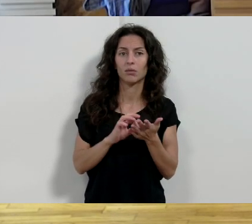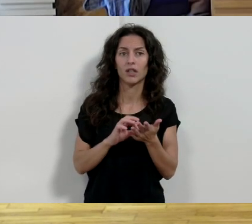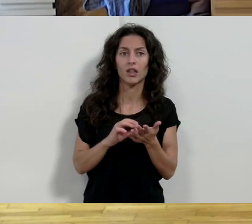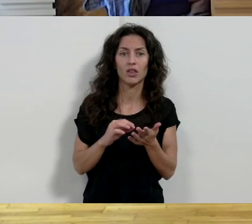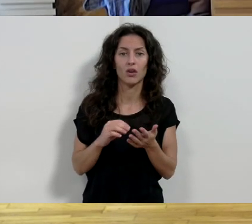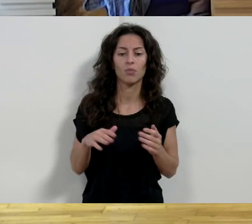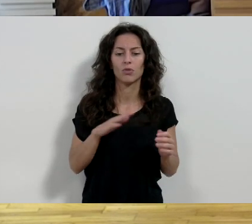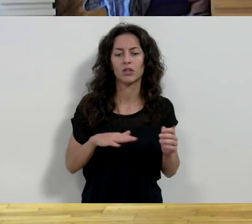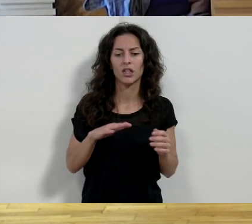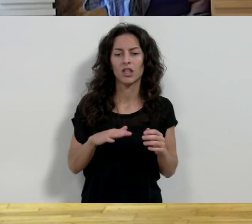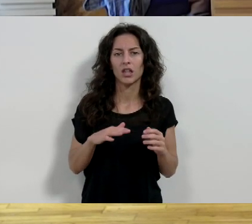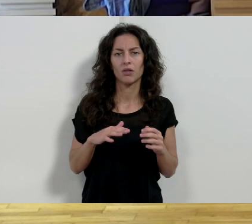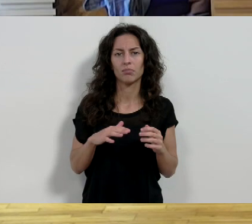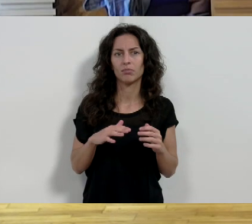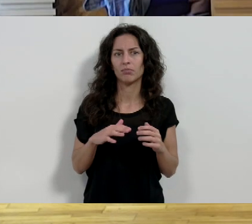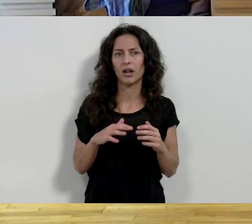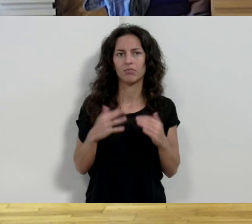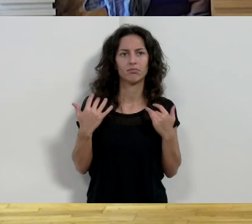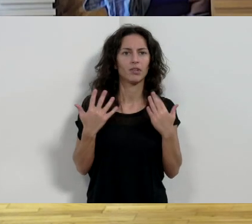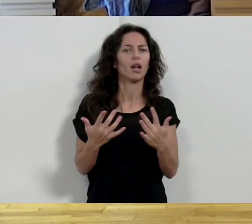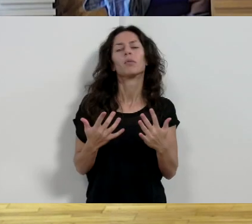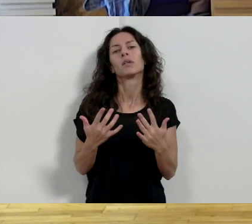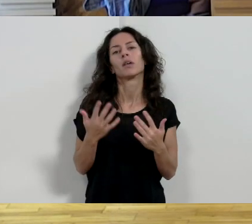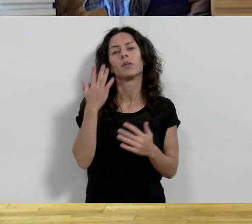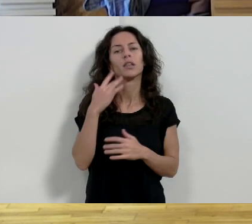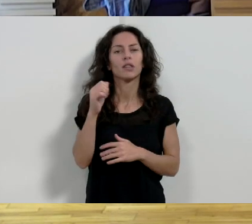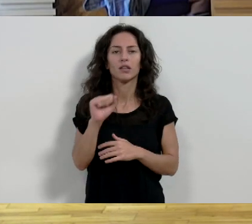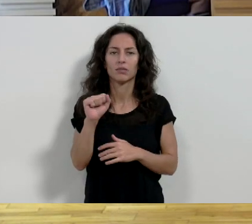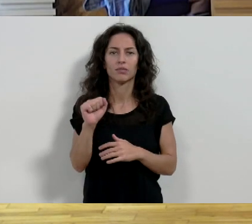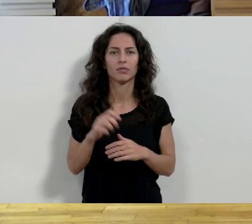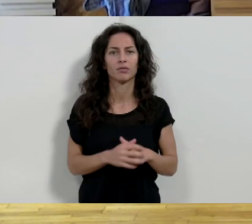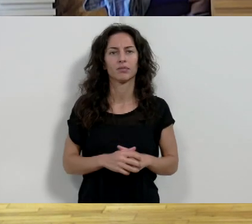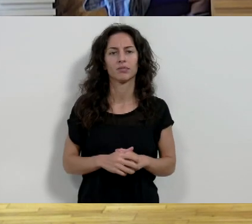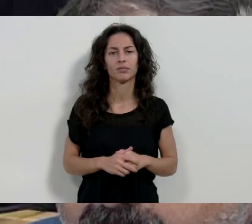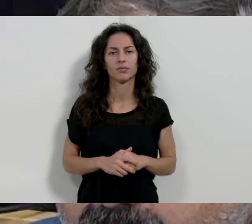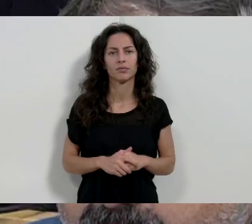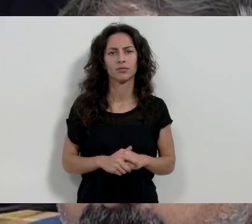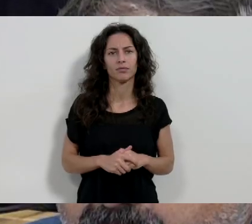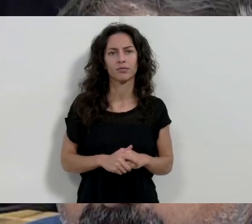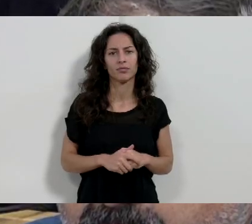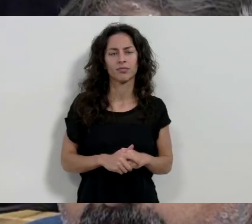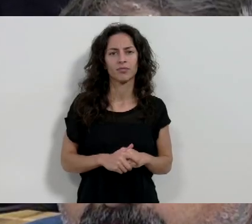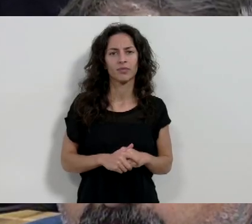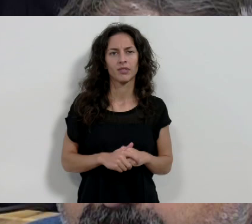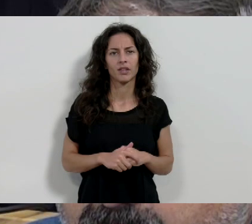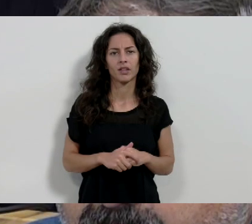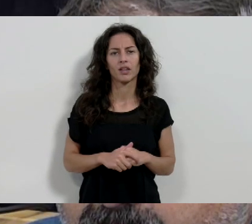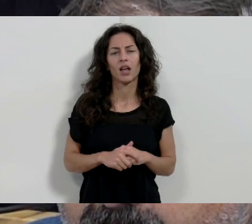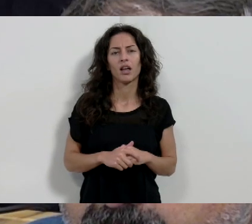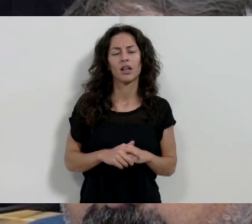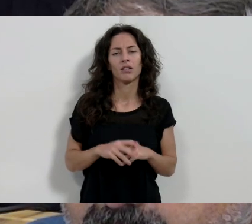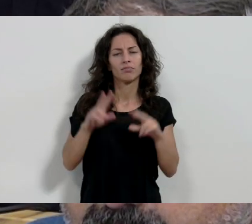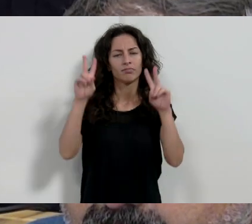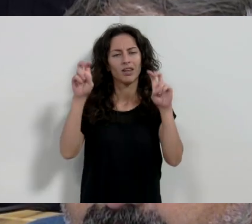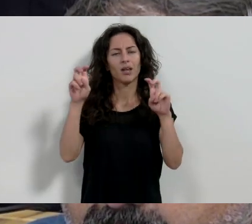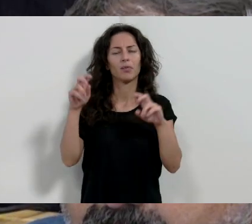hacemos actuaciones provisionales y luego la retiramos, ¿no? Para retirar esas pintadas ofensivas. Pero